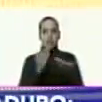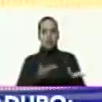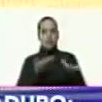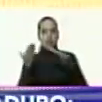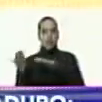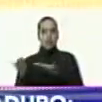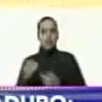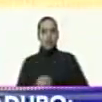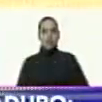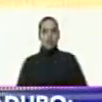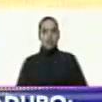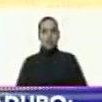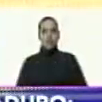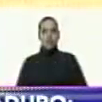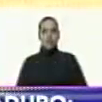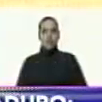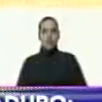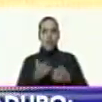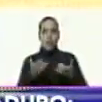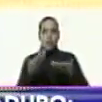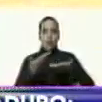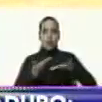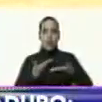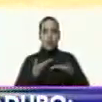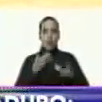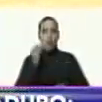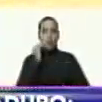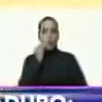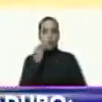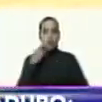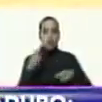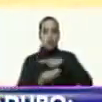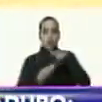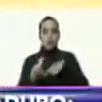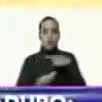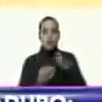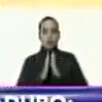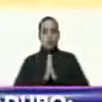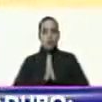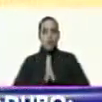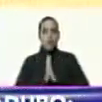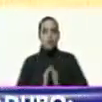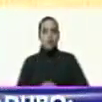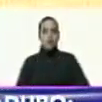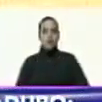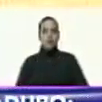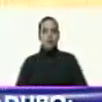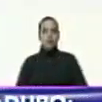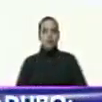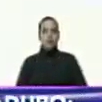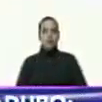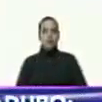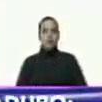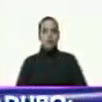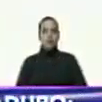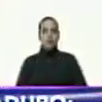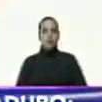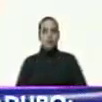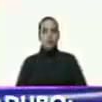Tati Allende, La Juventud Revolucionaria, por favor. Gracias, compañero